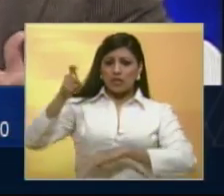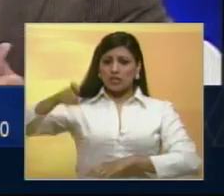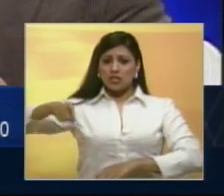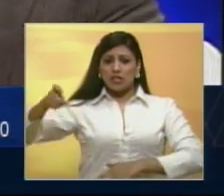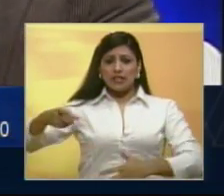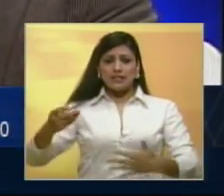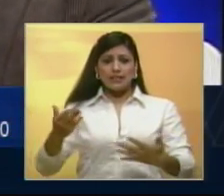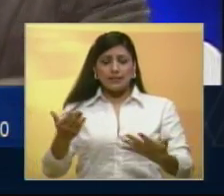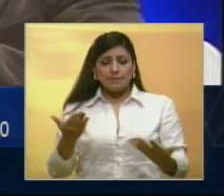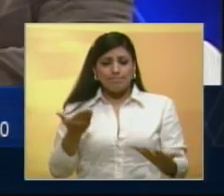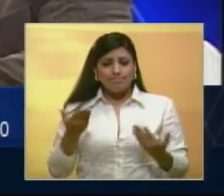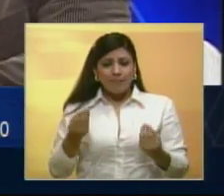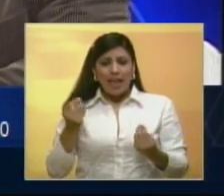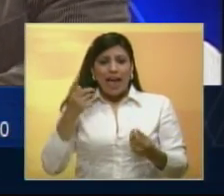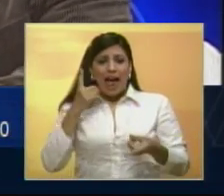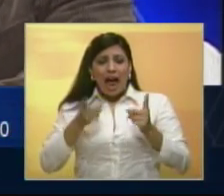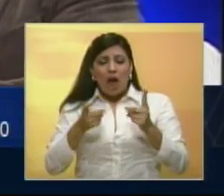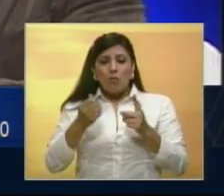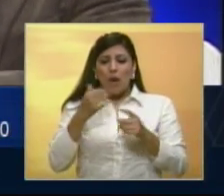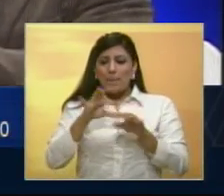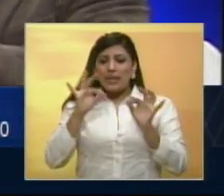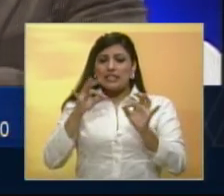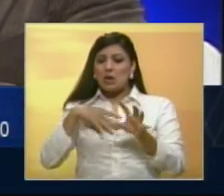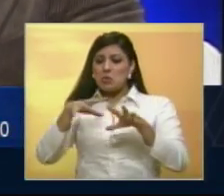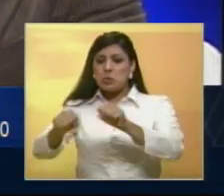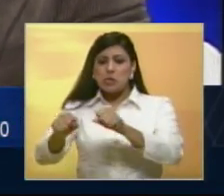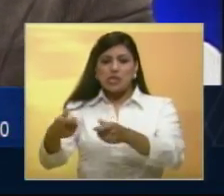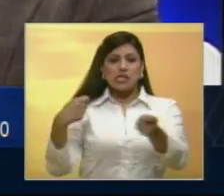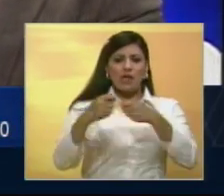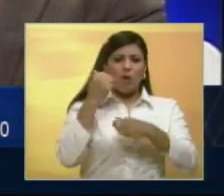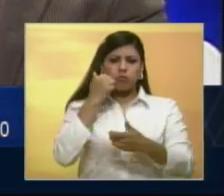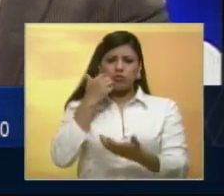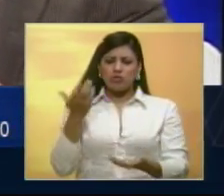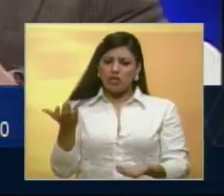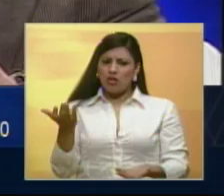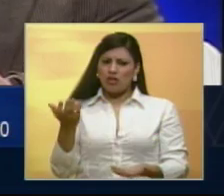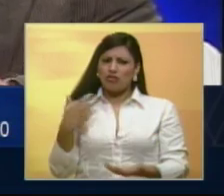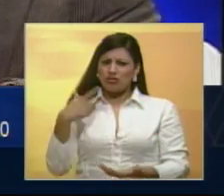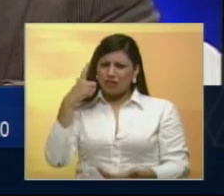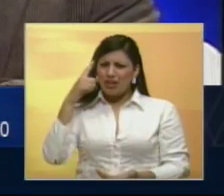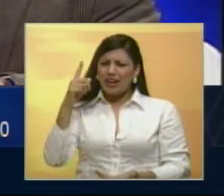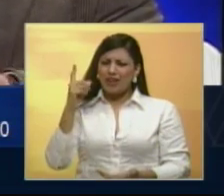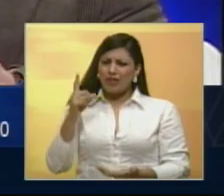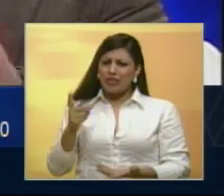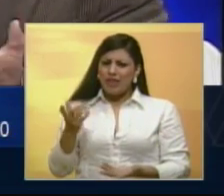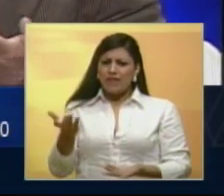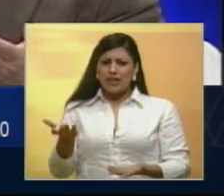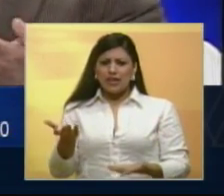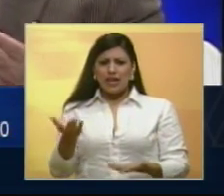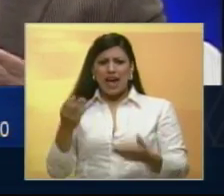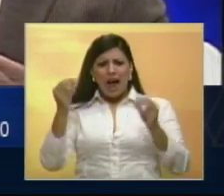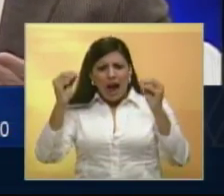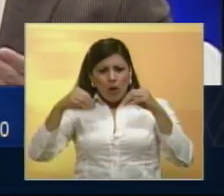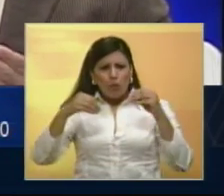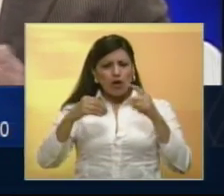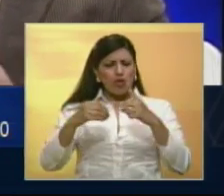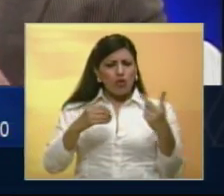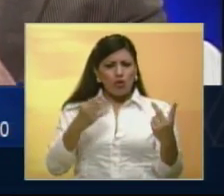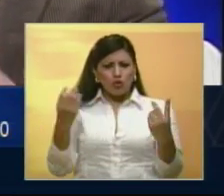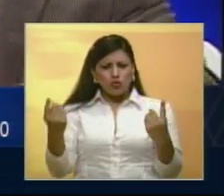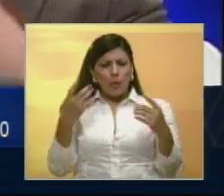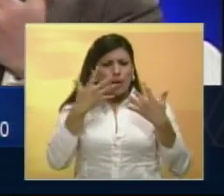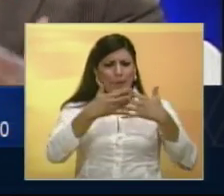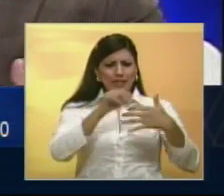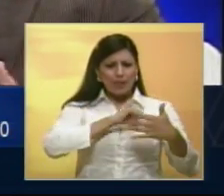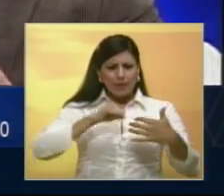necesite de repente un rubro específico, un producto específico, yo creo que depende del acuerdo que hay entre las dos partes y